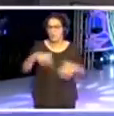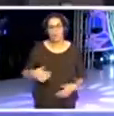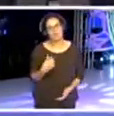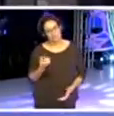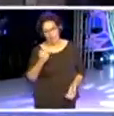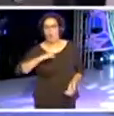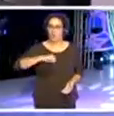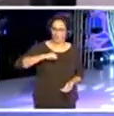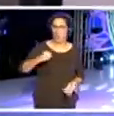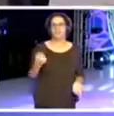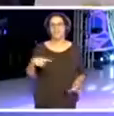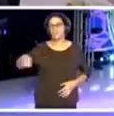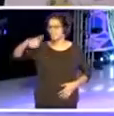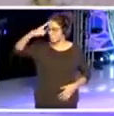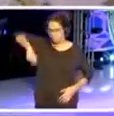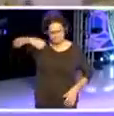Sigue de